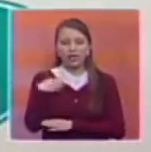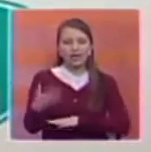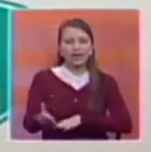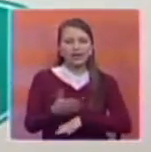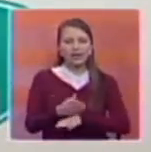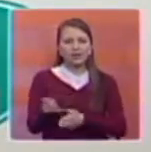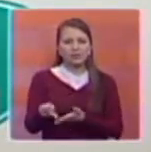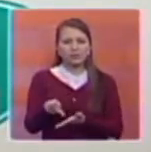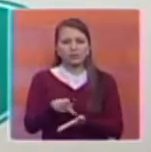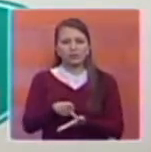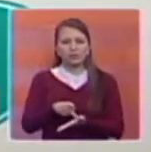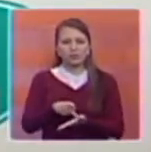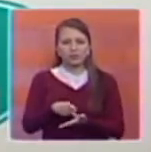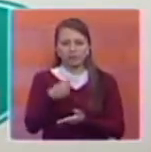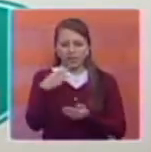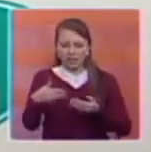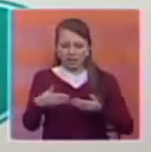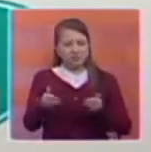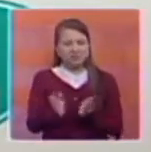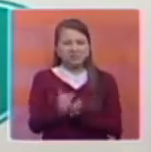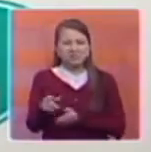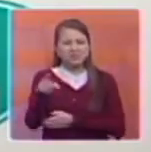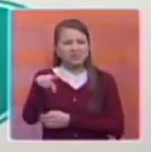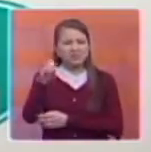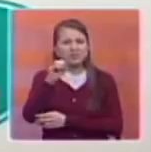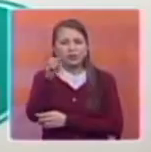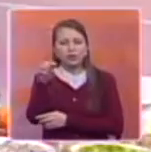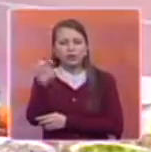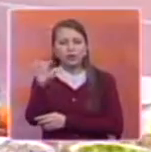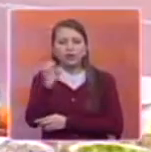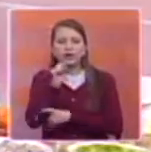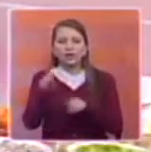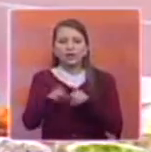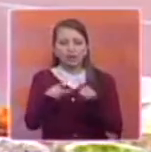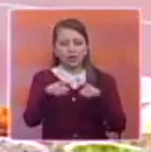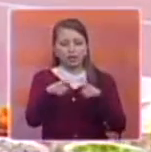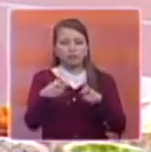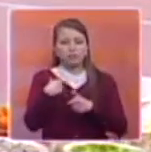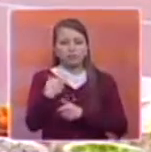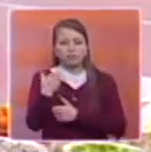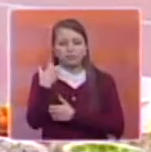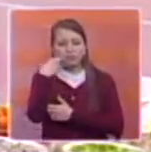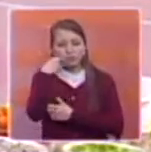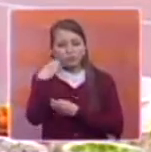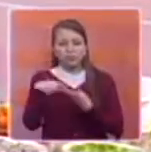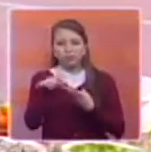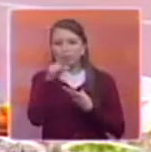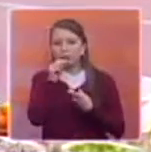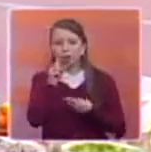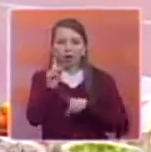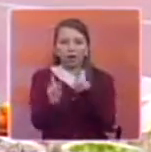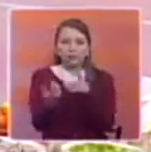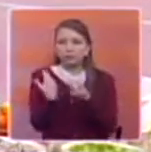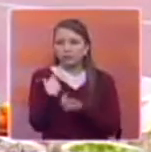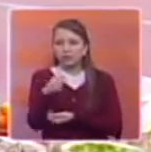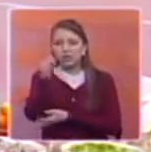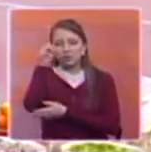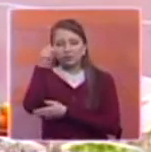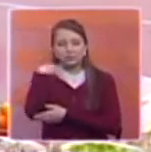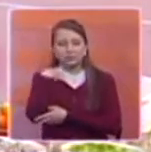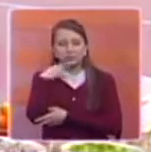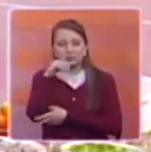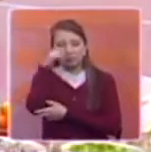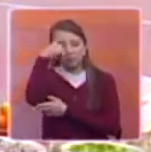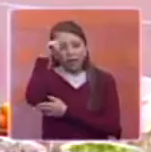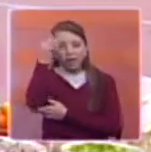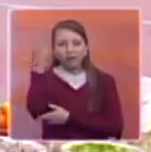programa que decía que los pozoles solo el típico se lo hacía con carne de pollo, pero hay pozoles con res, con